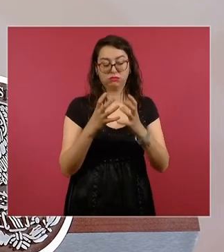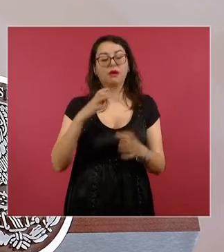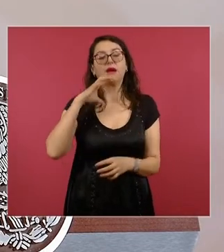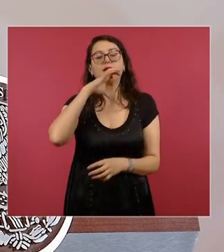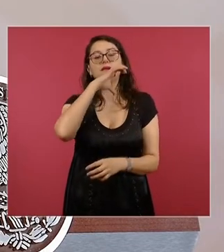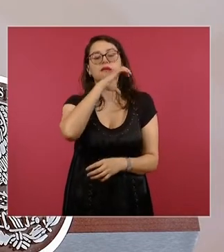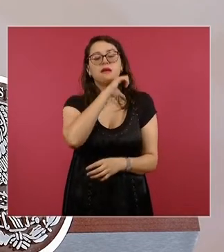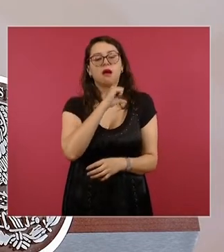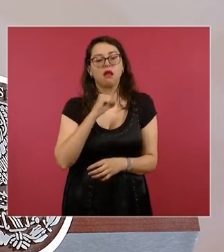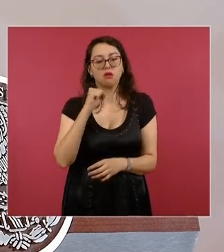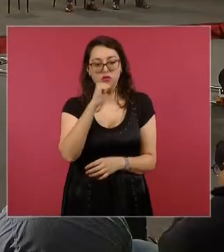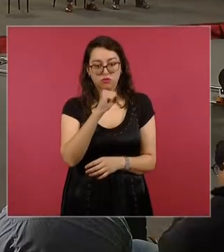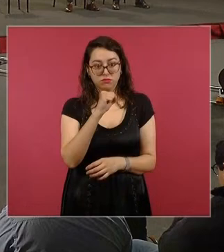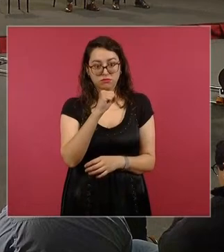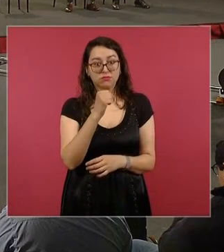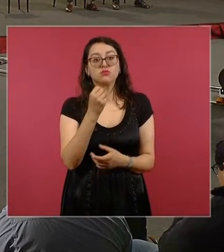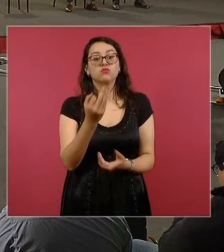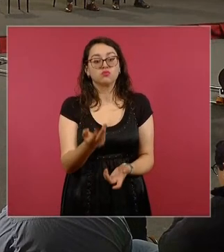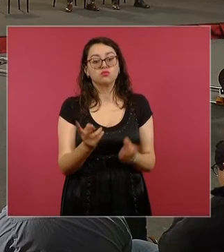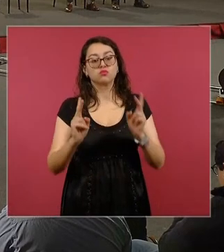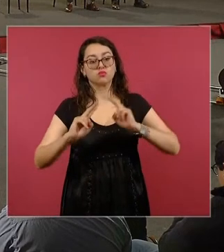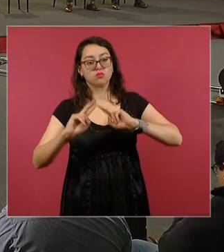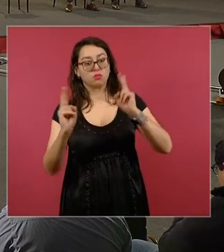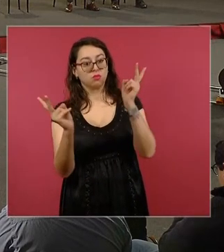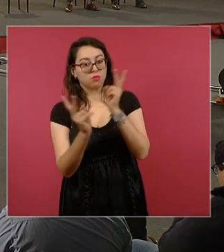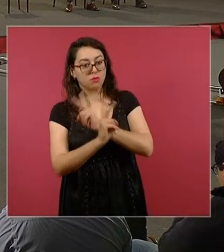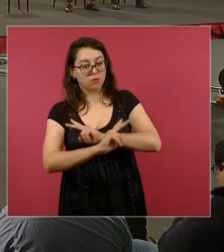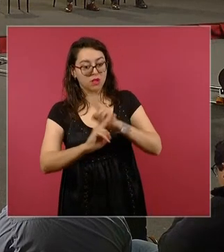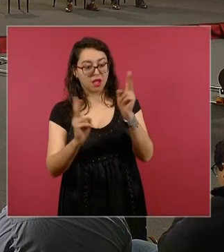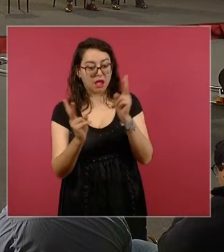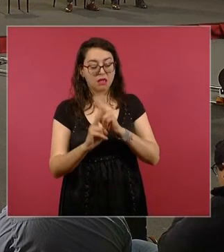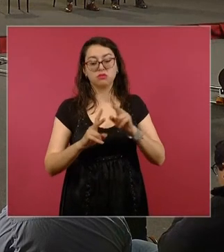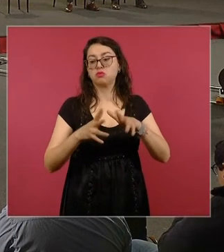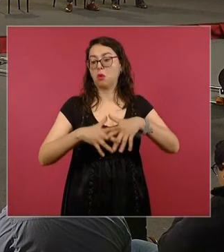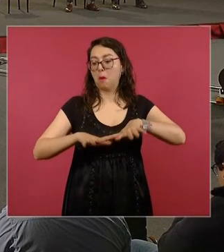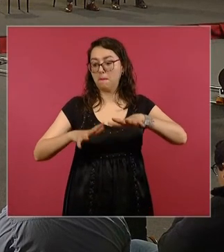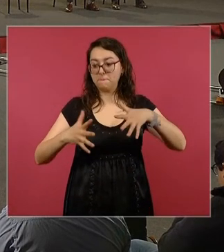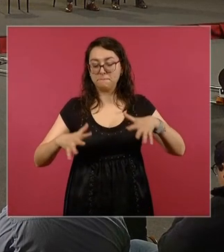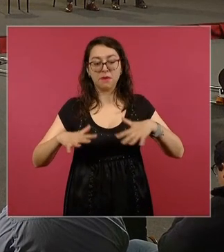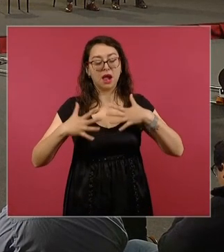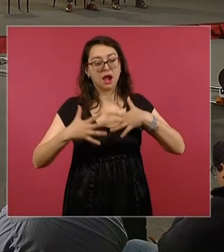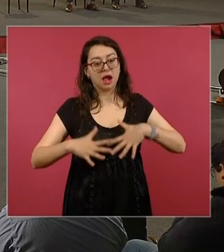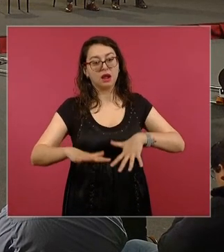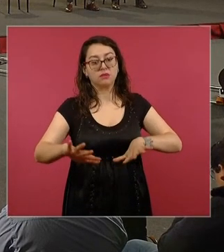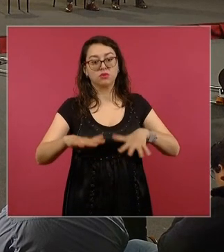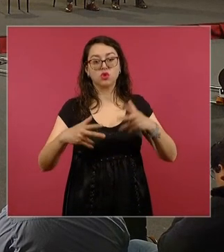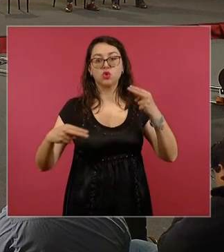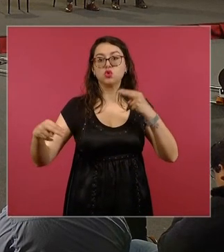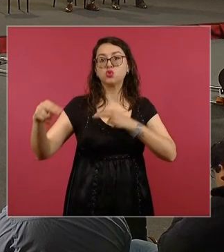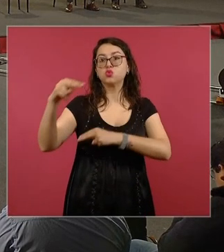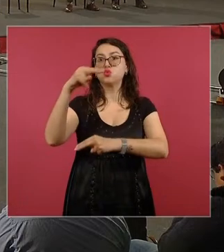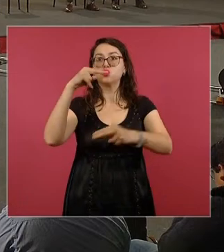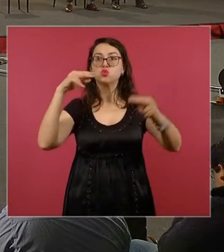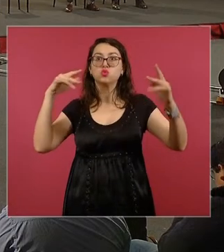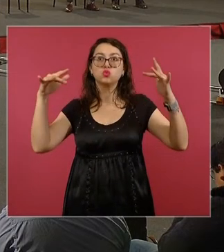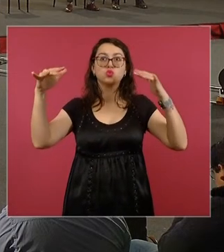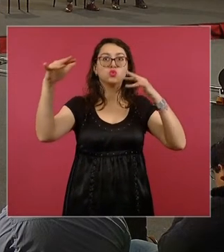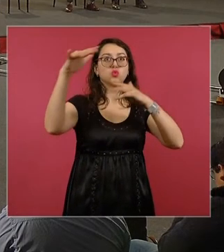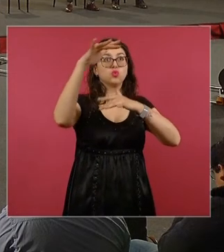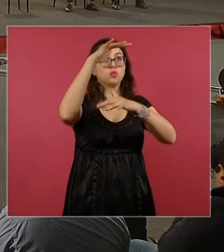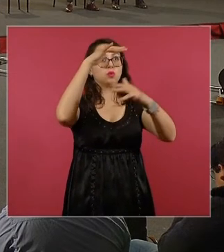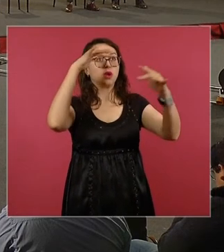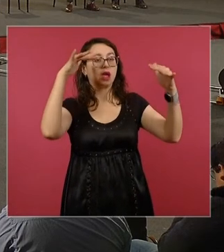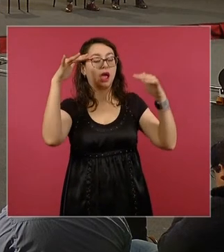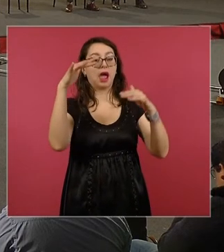caliente. Ese calor da lugar al viento y a las corrientes oceánicas y permite que las nubes transporten el agua. Las nubes nacen